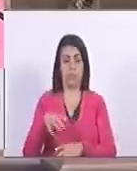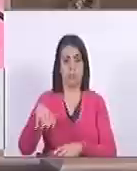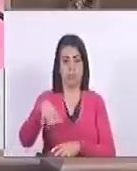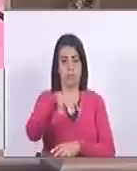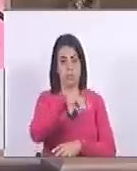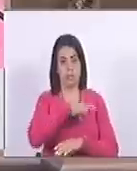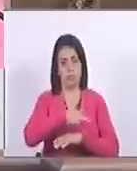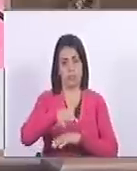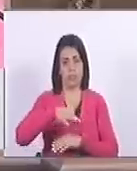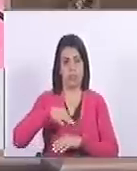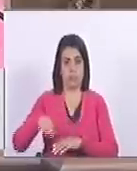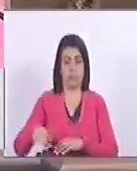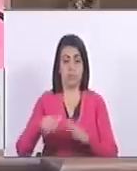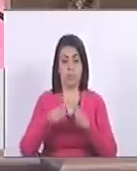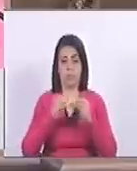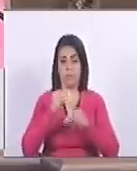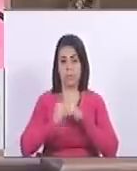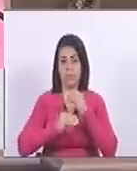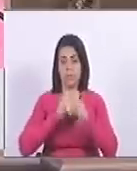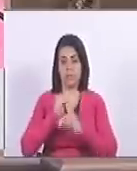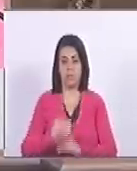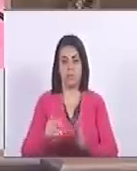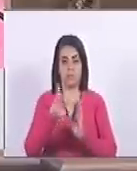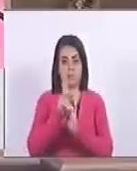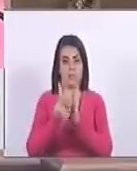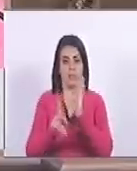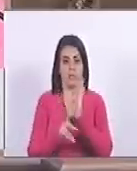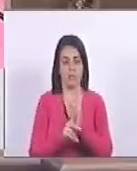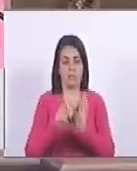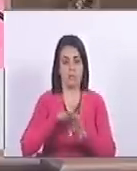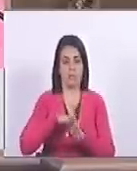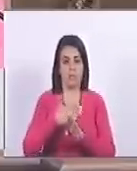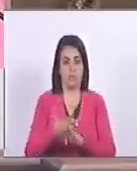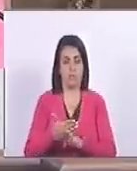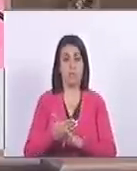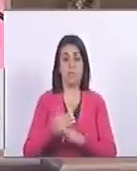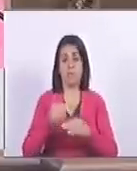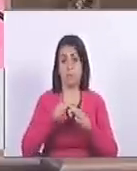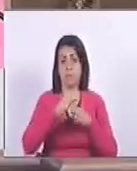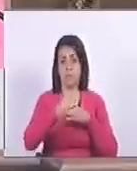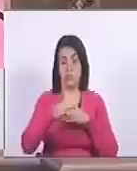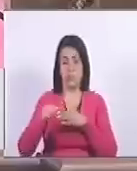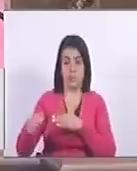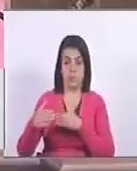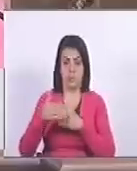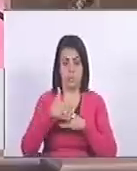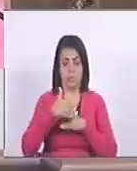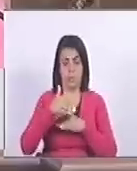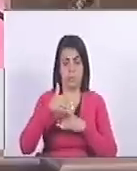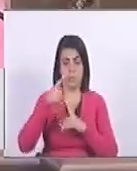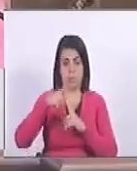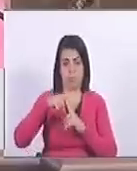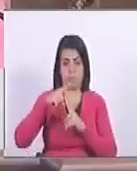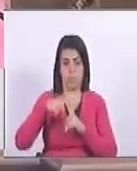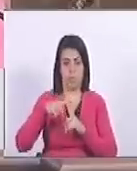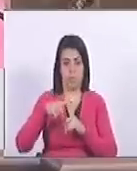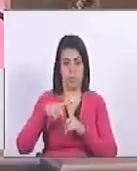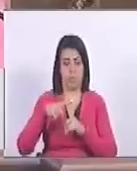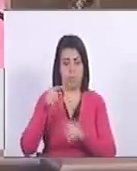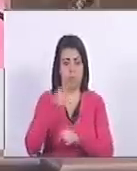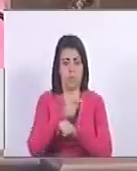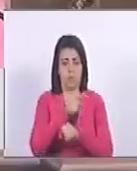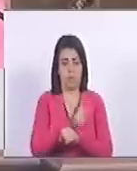y municipios, estableciendo los principios, parámetros, limitaciones, tipos